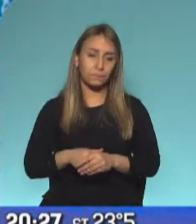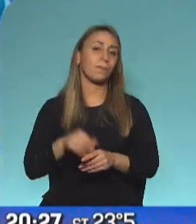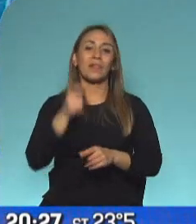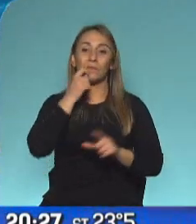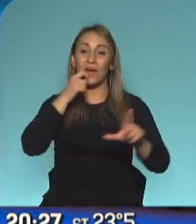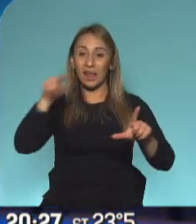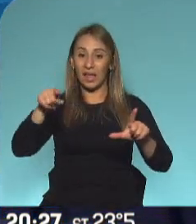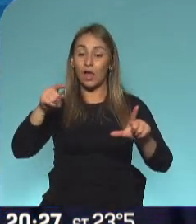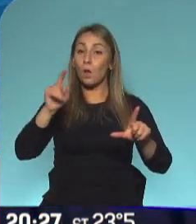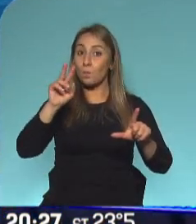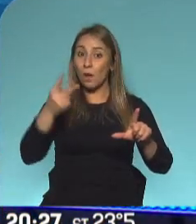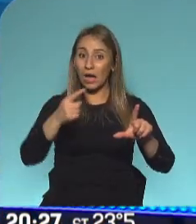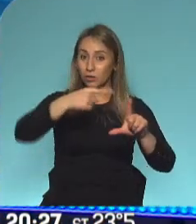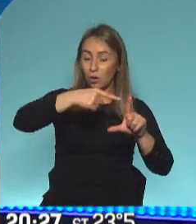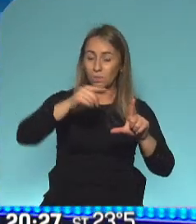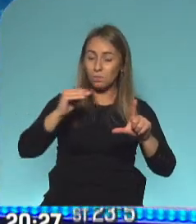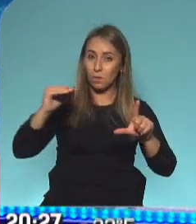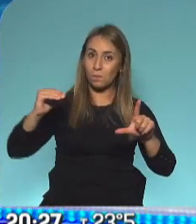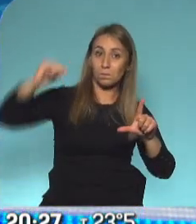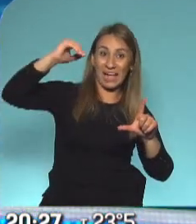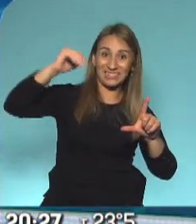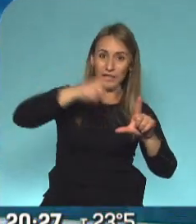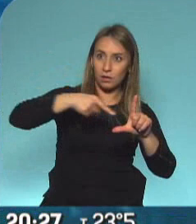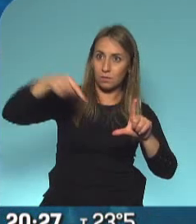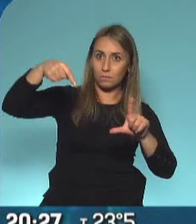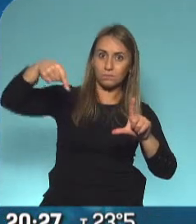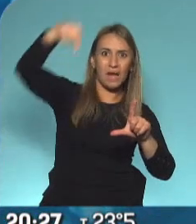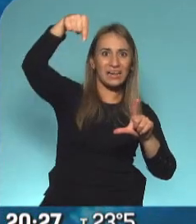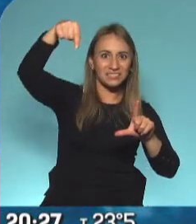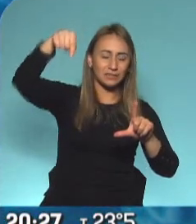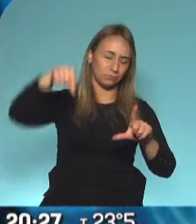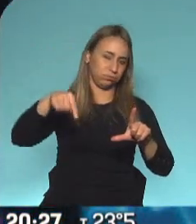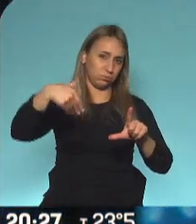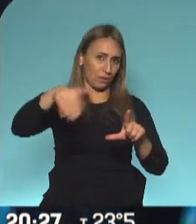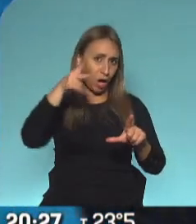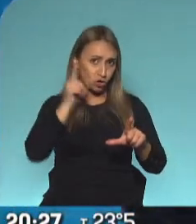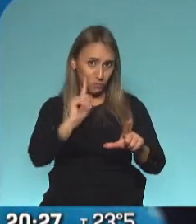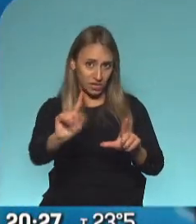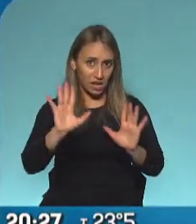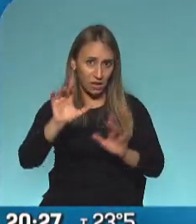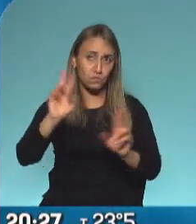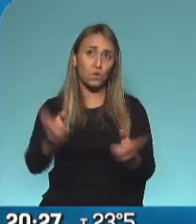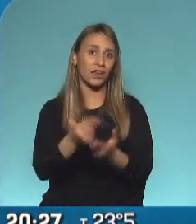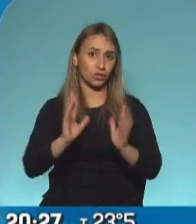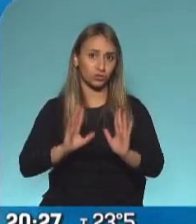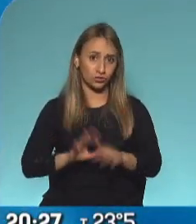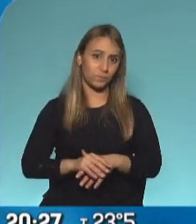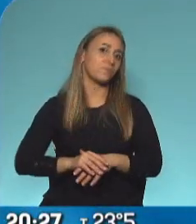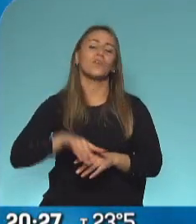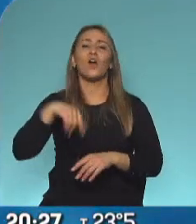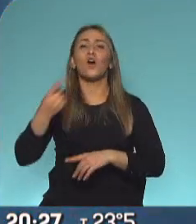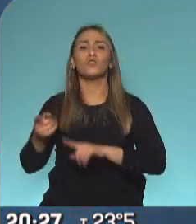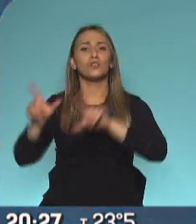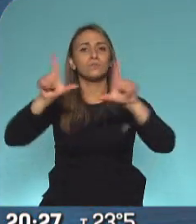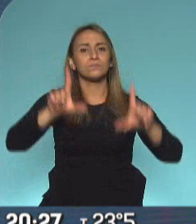para acá, no va a ser 6.000, va a ser 8.000 a fin de mes. A ver, hay una más que creo que es de los contagiados, la proyección de los